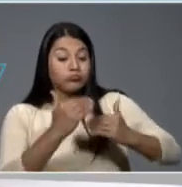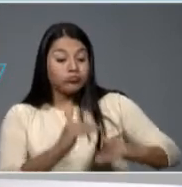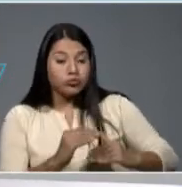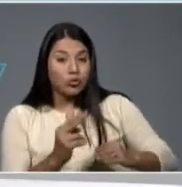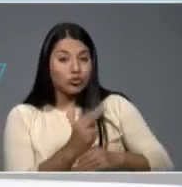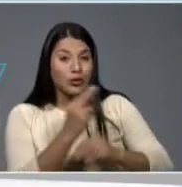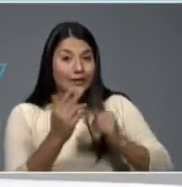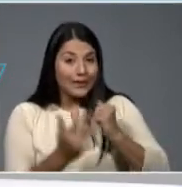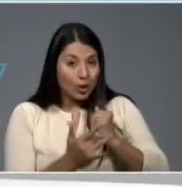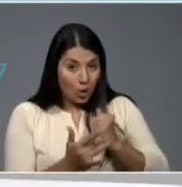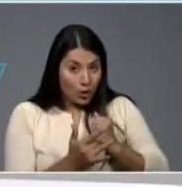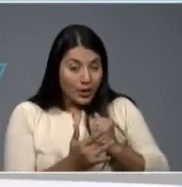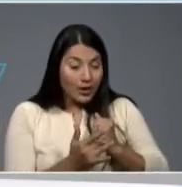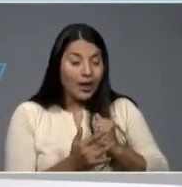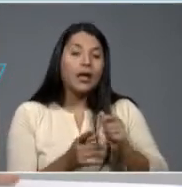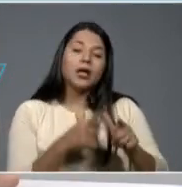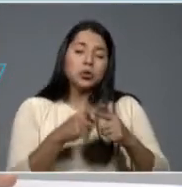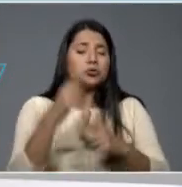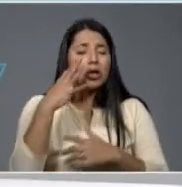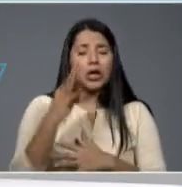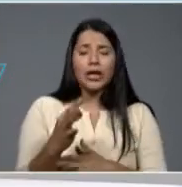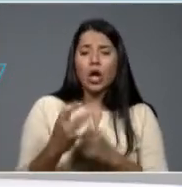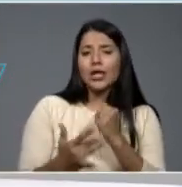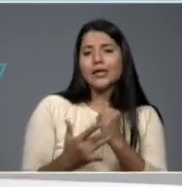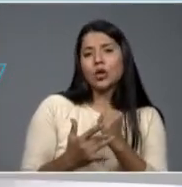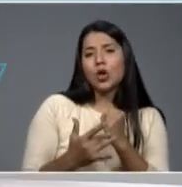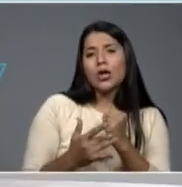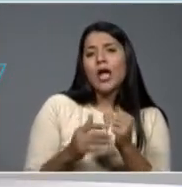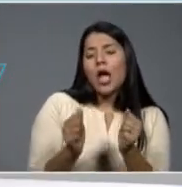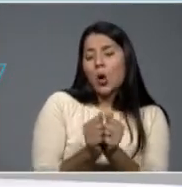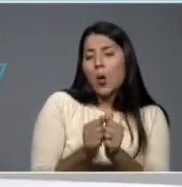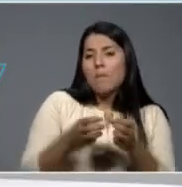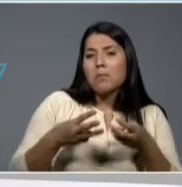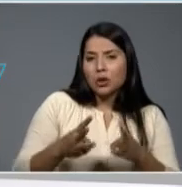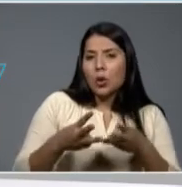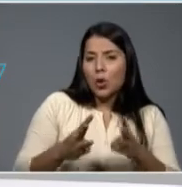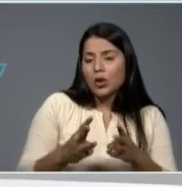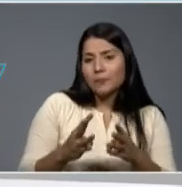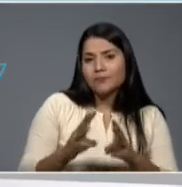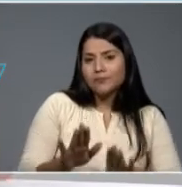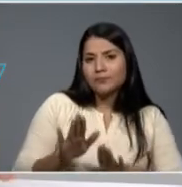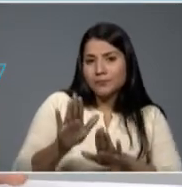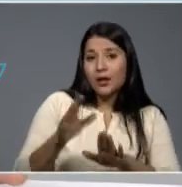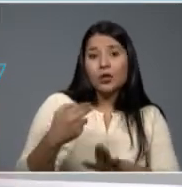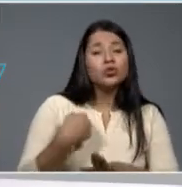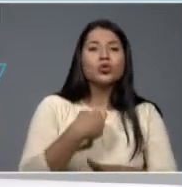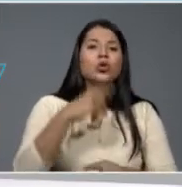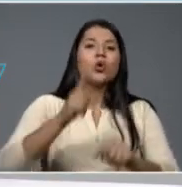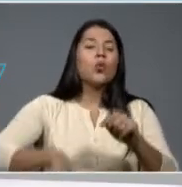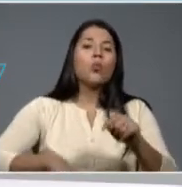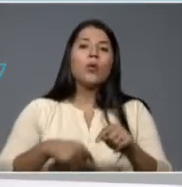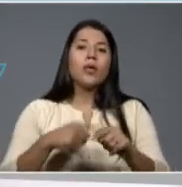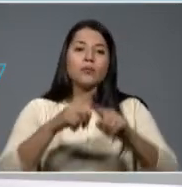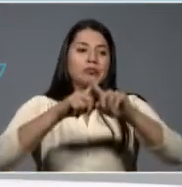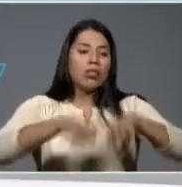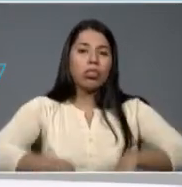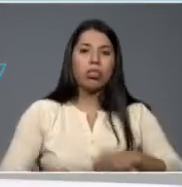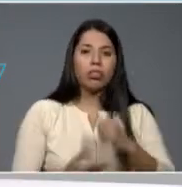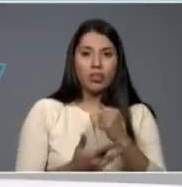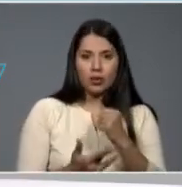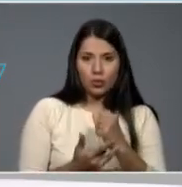preventivos, creo que como metodología, obviamente, erradicaremos el problema. No vamos a conseguir erradicarlo porque es así y es natural,